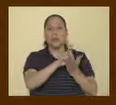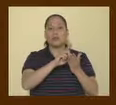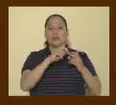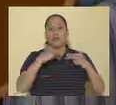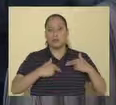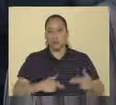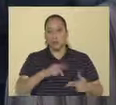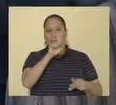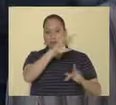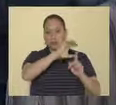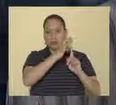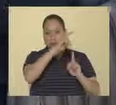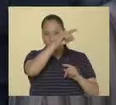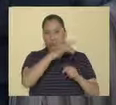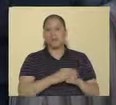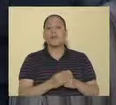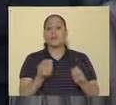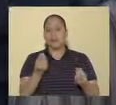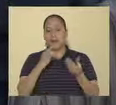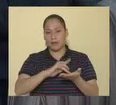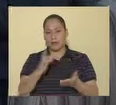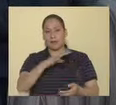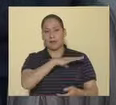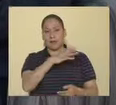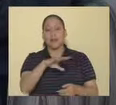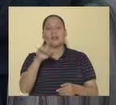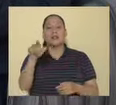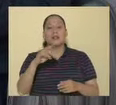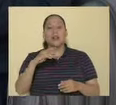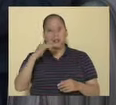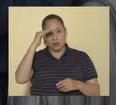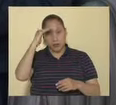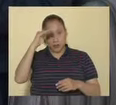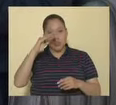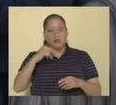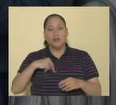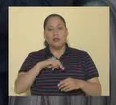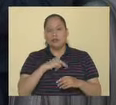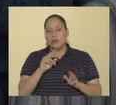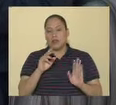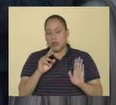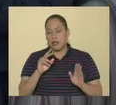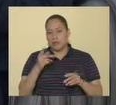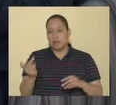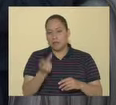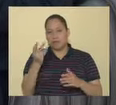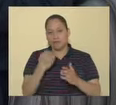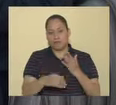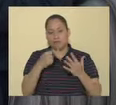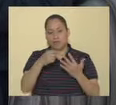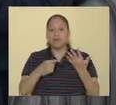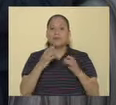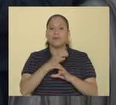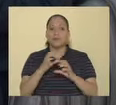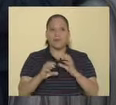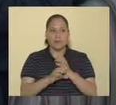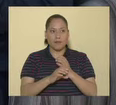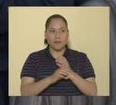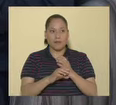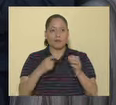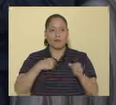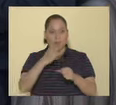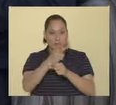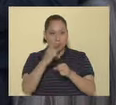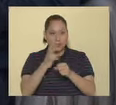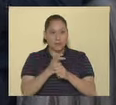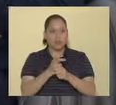Humanos. Pues muchas gracias, general. Queda mucho por preguntar, queda mucho por saber. Los